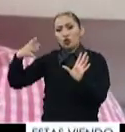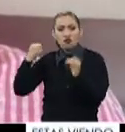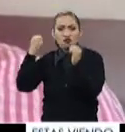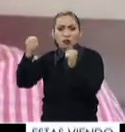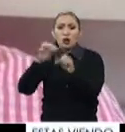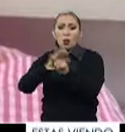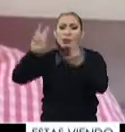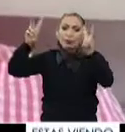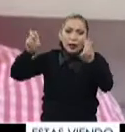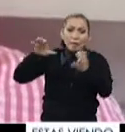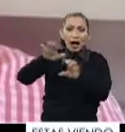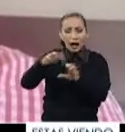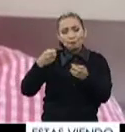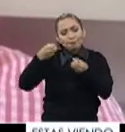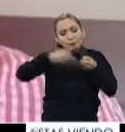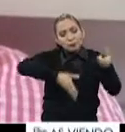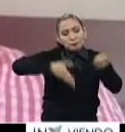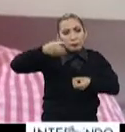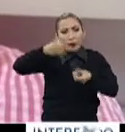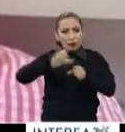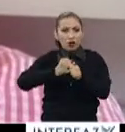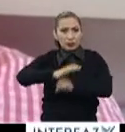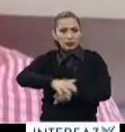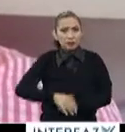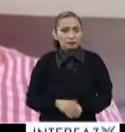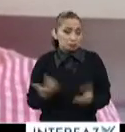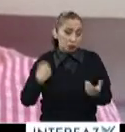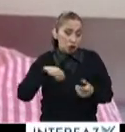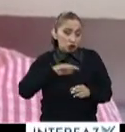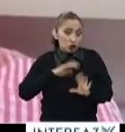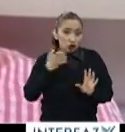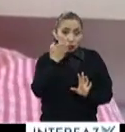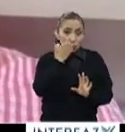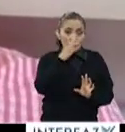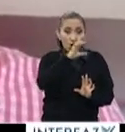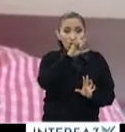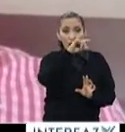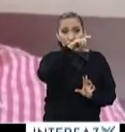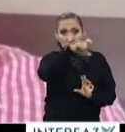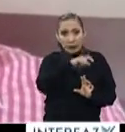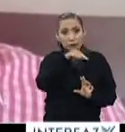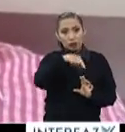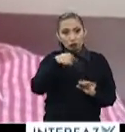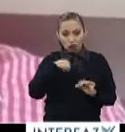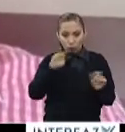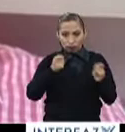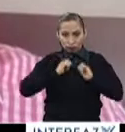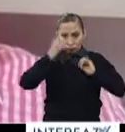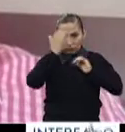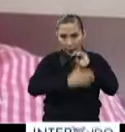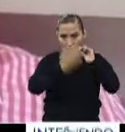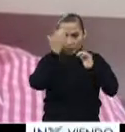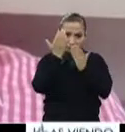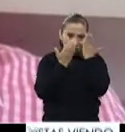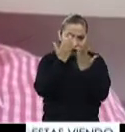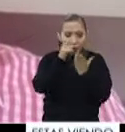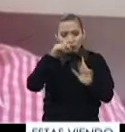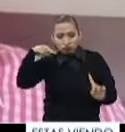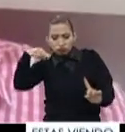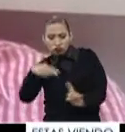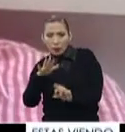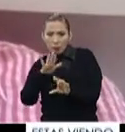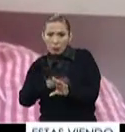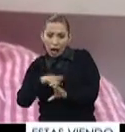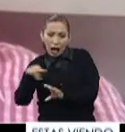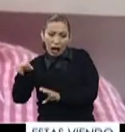fuertes pues compartan toda esta información. Por nosotros en el Colegio de México, por ejemplo, yo soy egresado de ahí, tenemos un enfoque pues